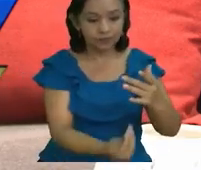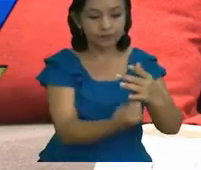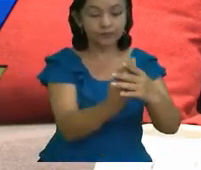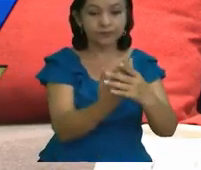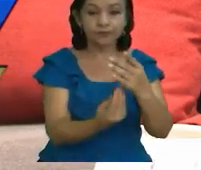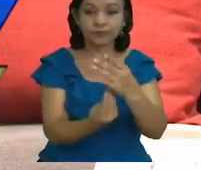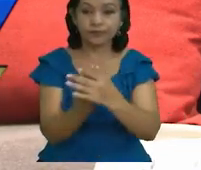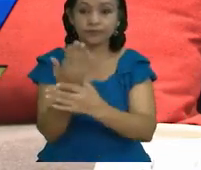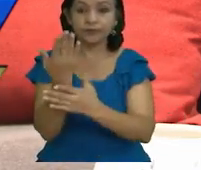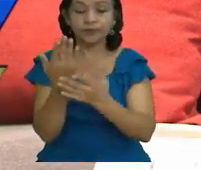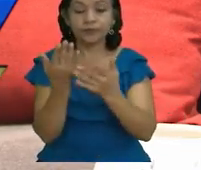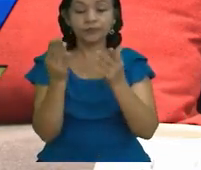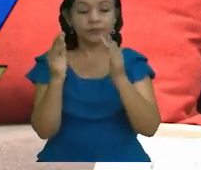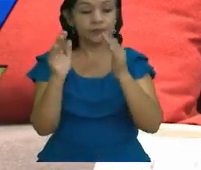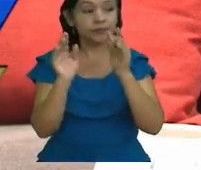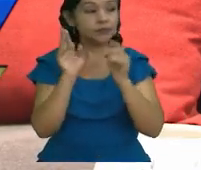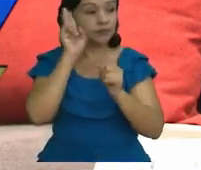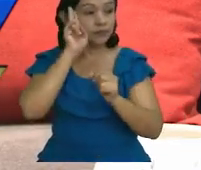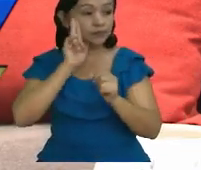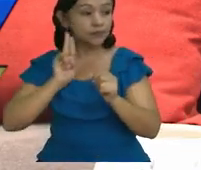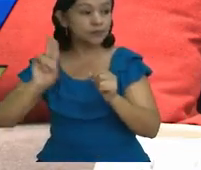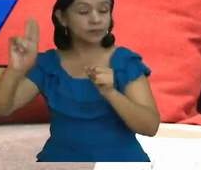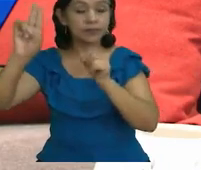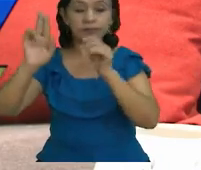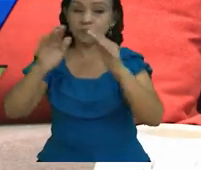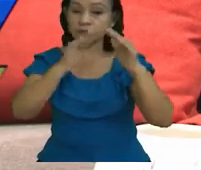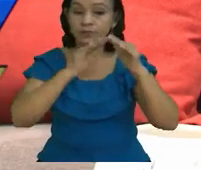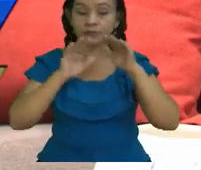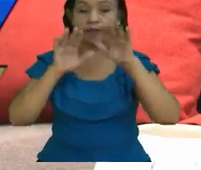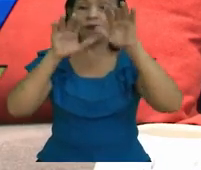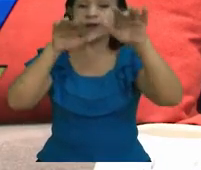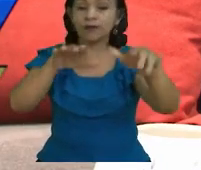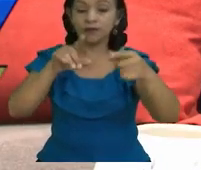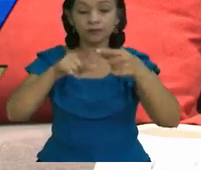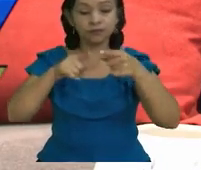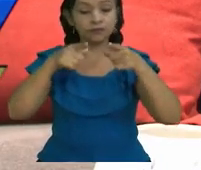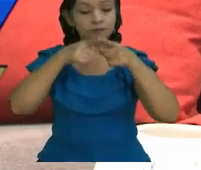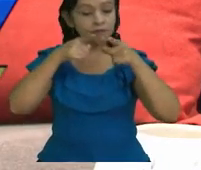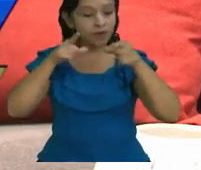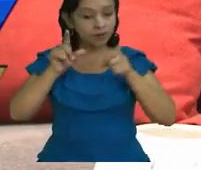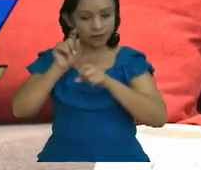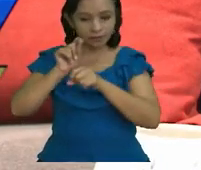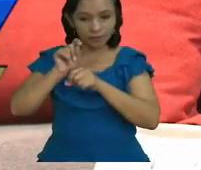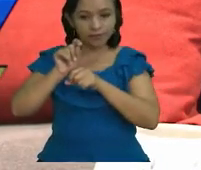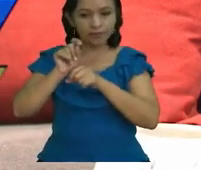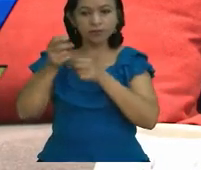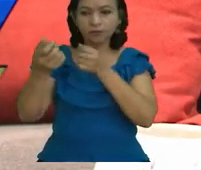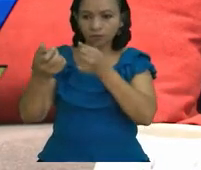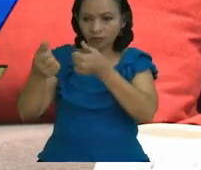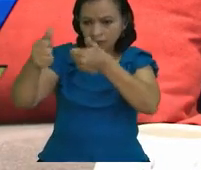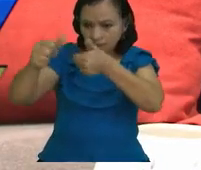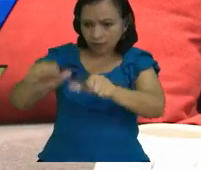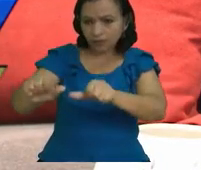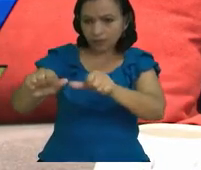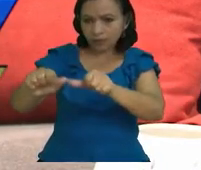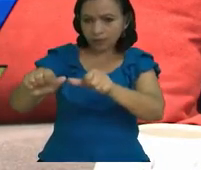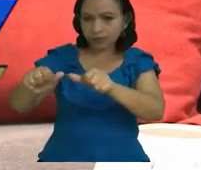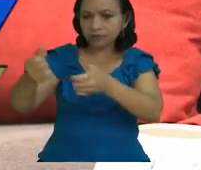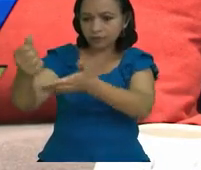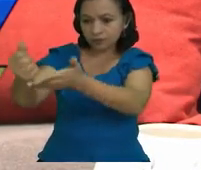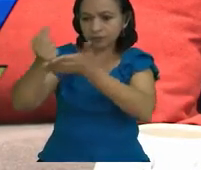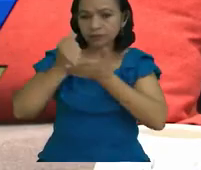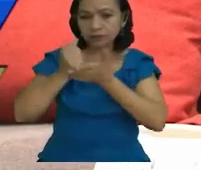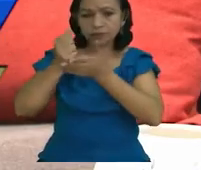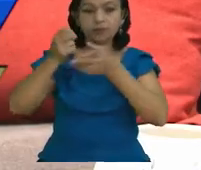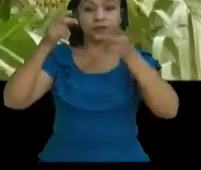con la UNAM León y UNAM Managua, que son centros con los que tenemos convenios de cooperación, donde los estudiantes también hacen pasantías,